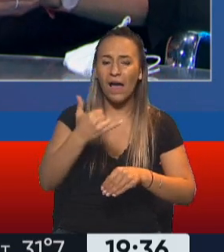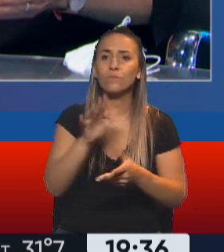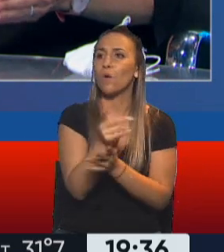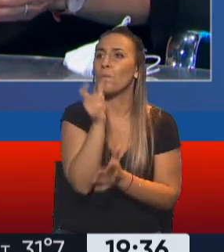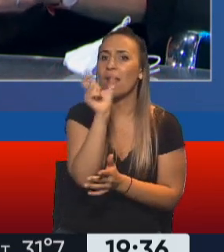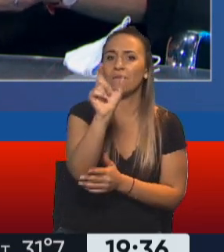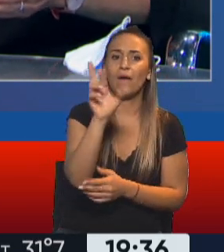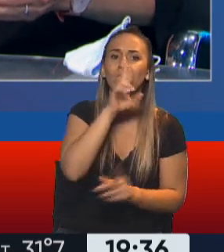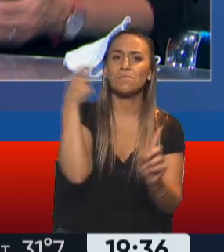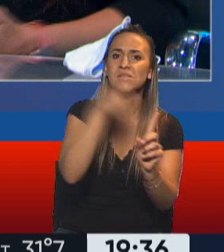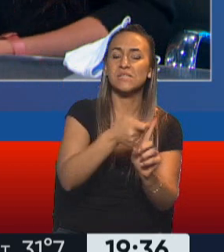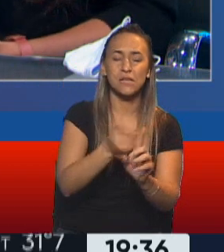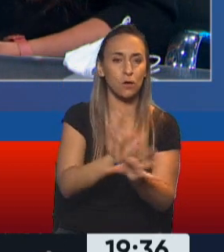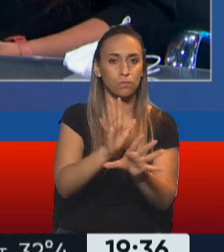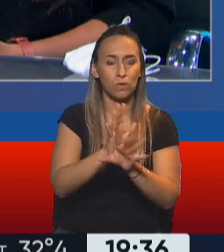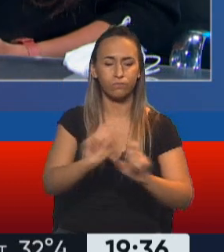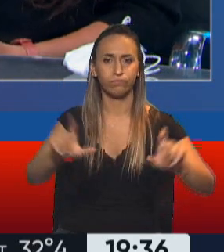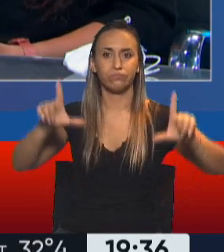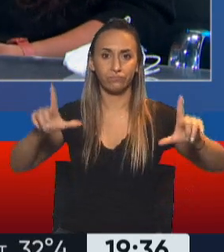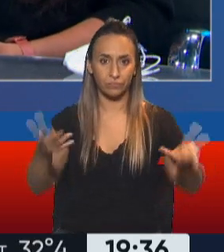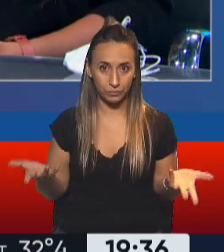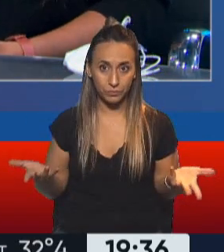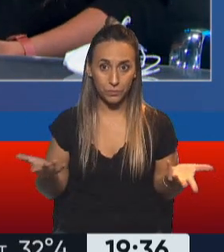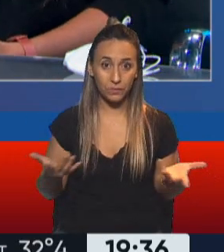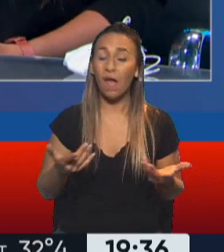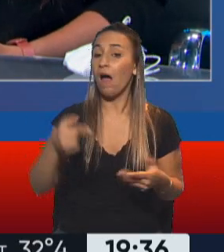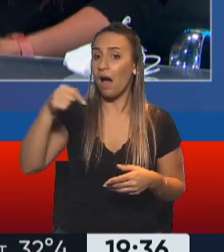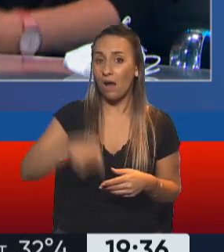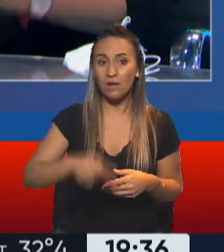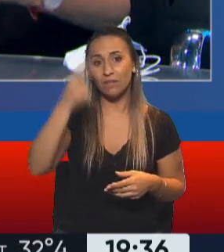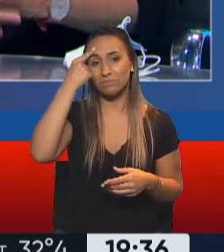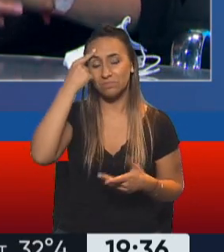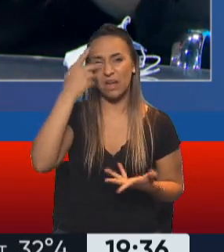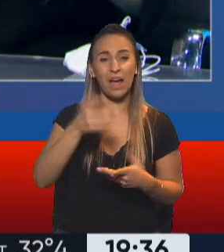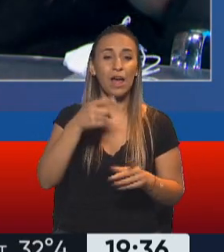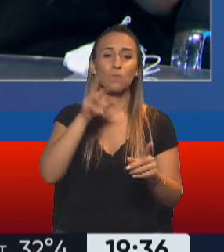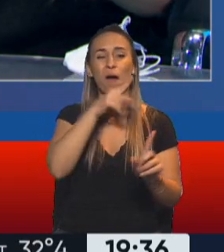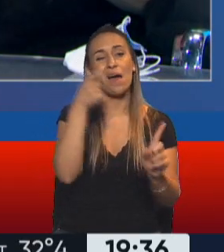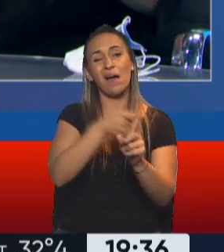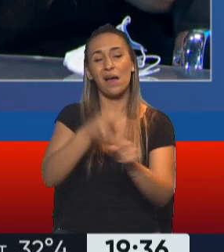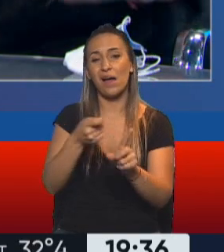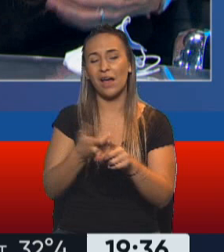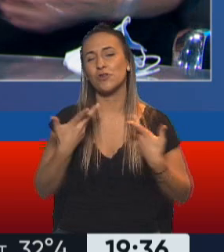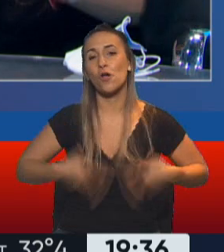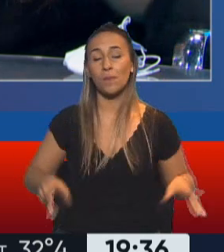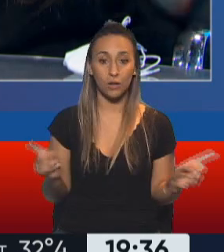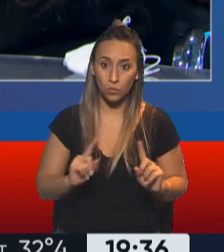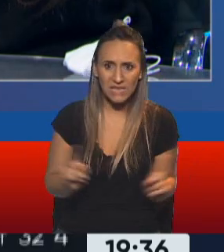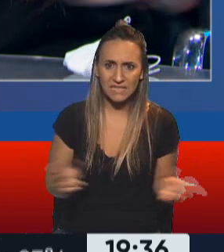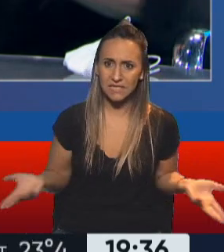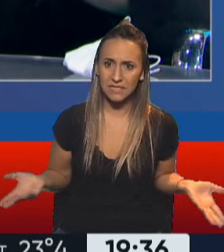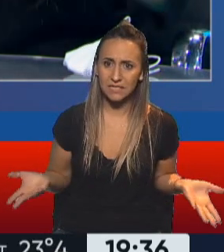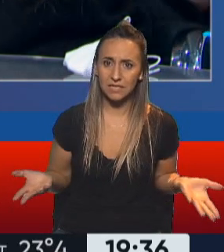decir que empezamos a ver, a desnaturalizar, y hay algunas violencias que ya nos parece, y uno podría decir que hay un